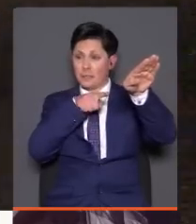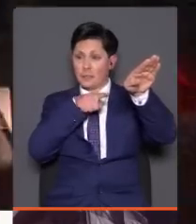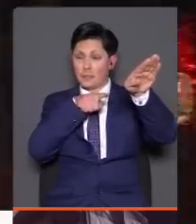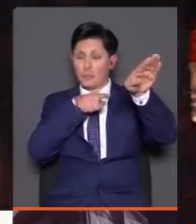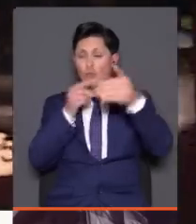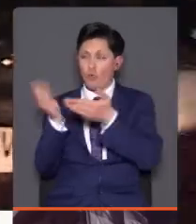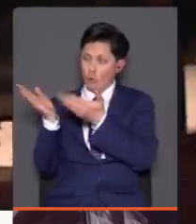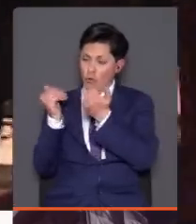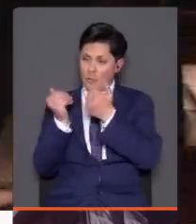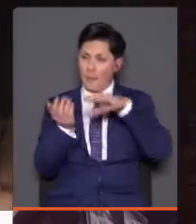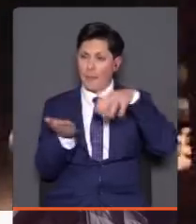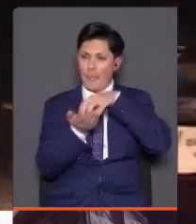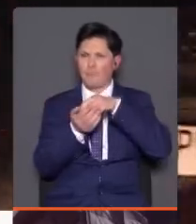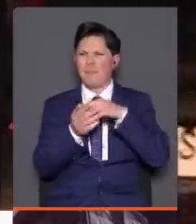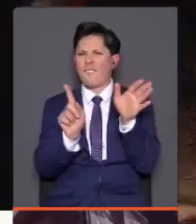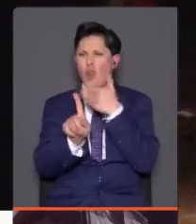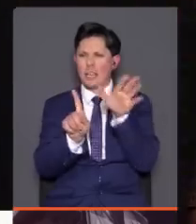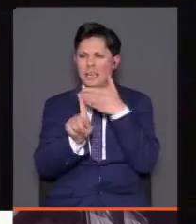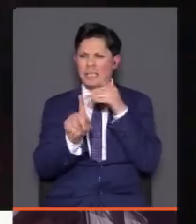por violencia intrafamiliar.